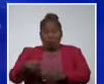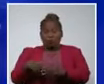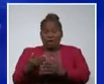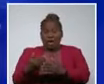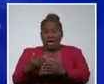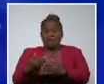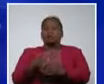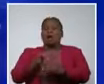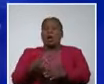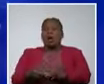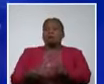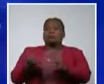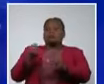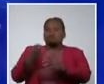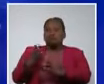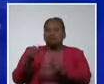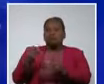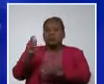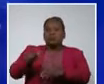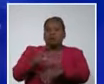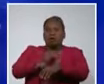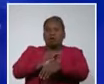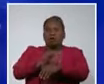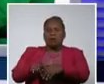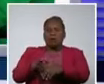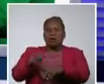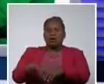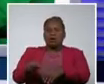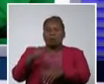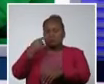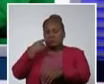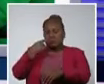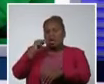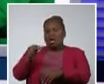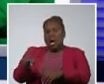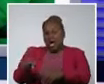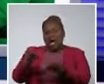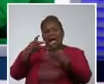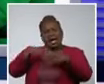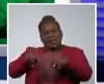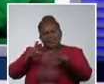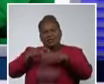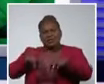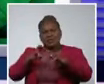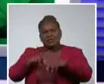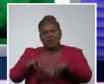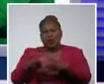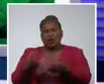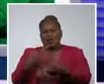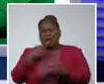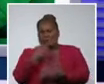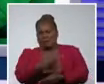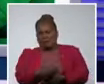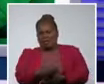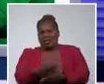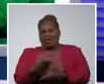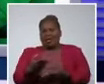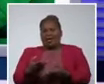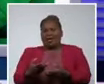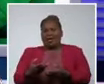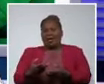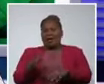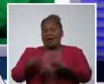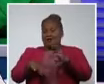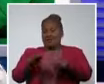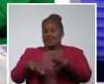disminución de los casos de la enfermedad? Tiene que ver mucho con los estudios que se realizan. Y muchas veces dicen, no,